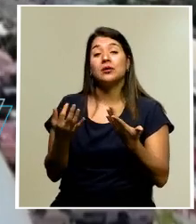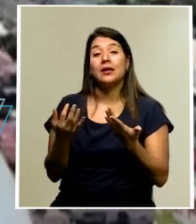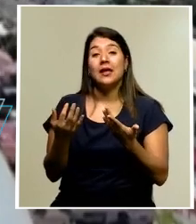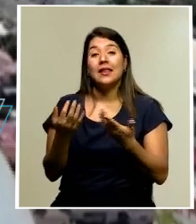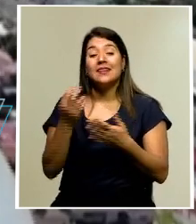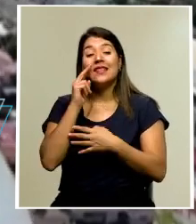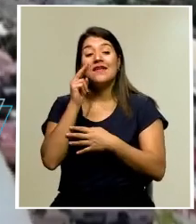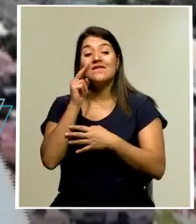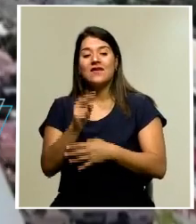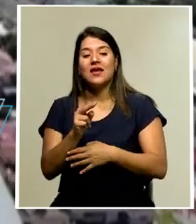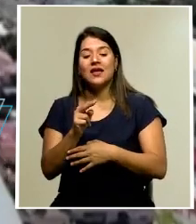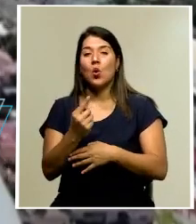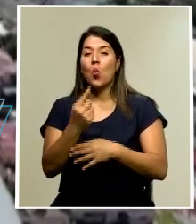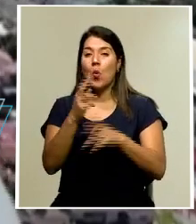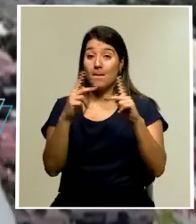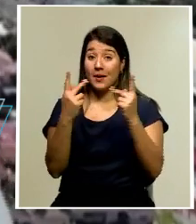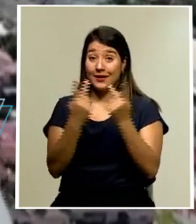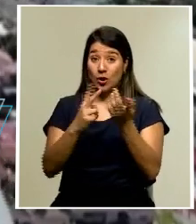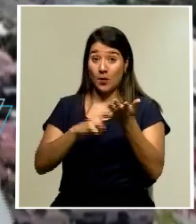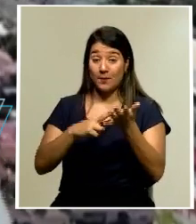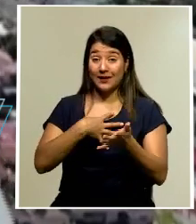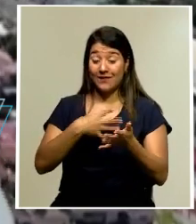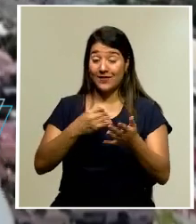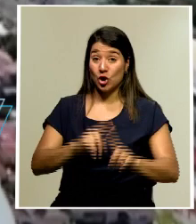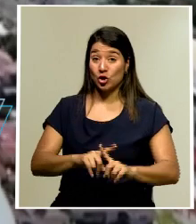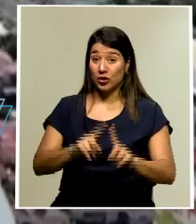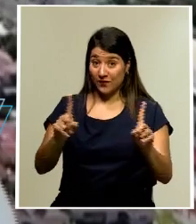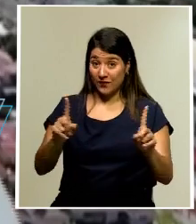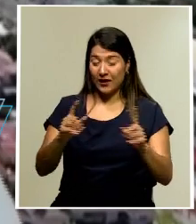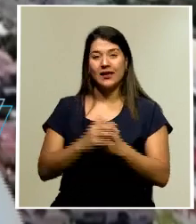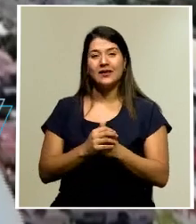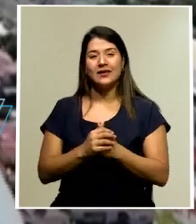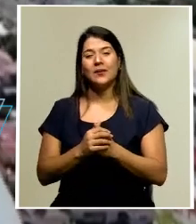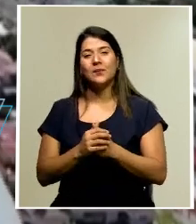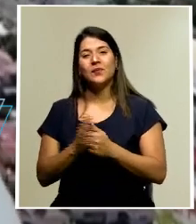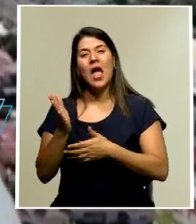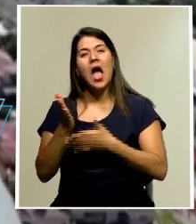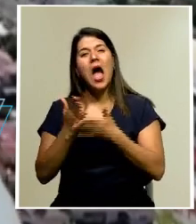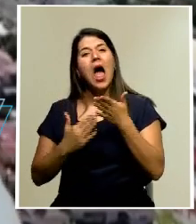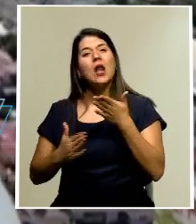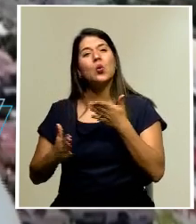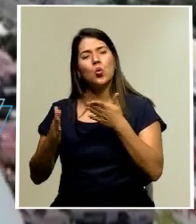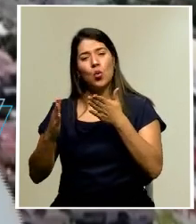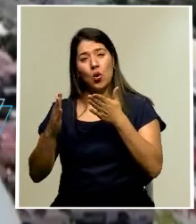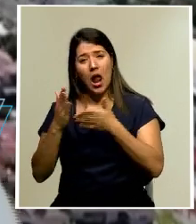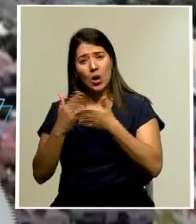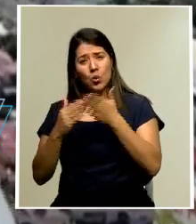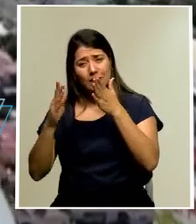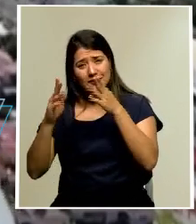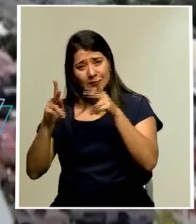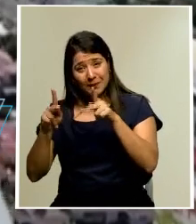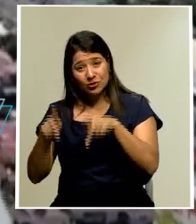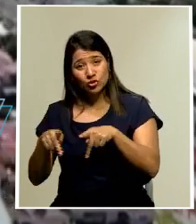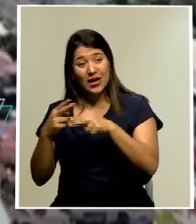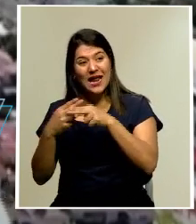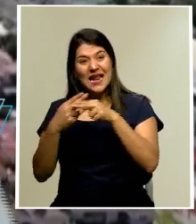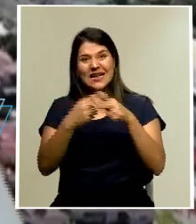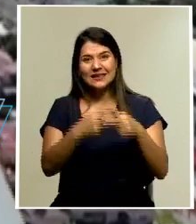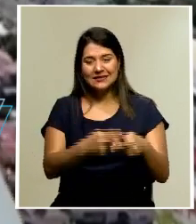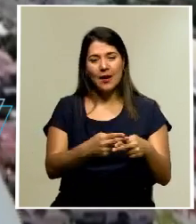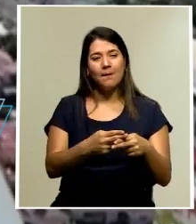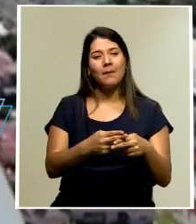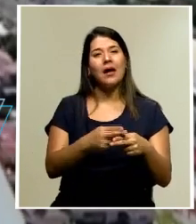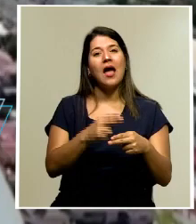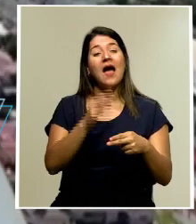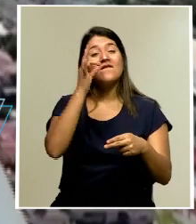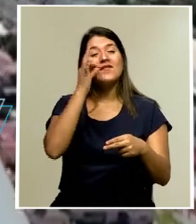Nacional diferente. He visto incluso liberacionistas llamar a ese ala de Liberación Nacional como el ala de izquierda, ¿verdad? O el ala comunista